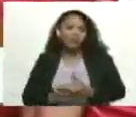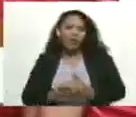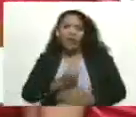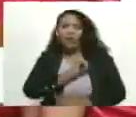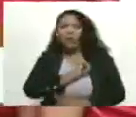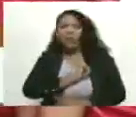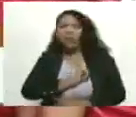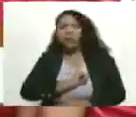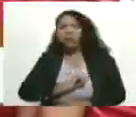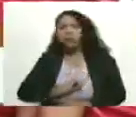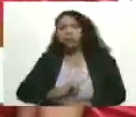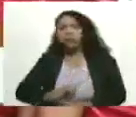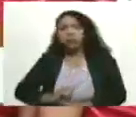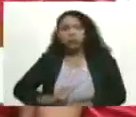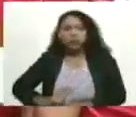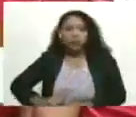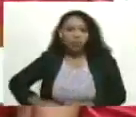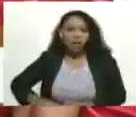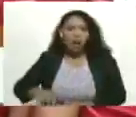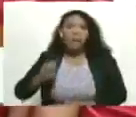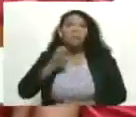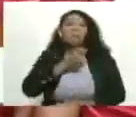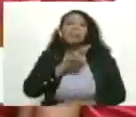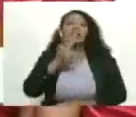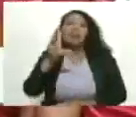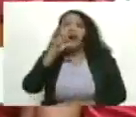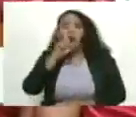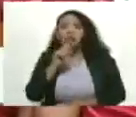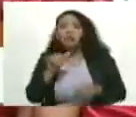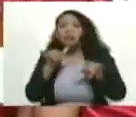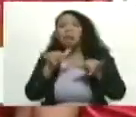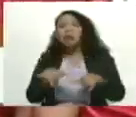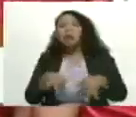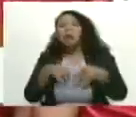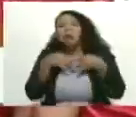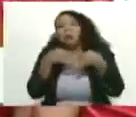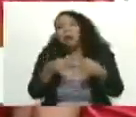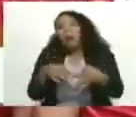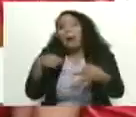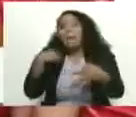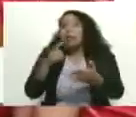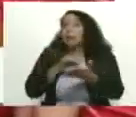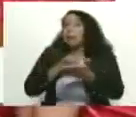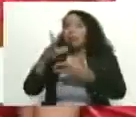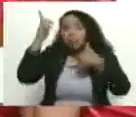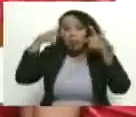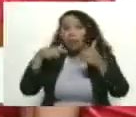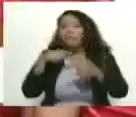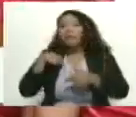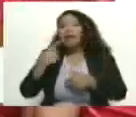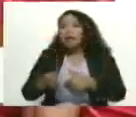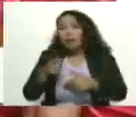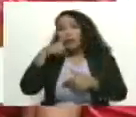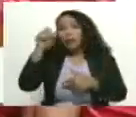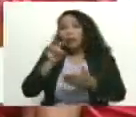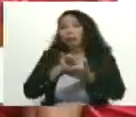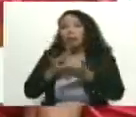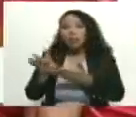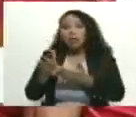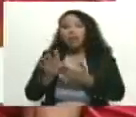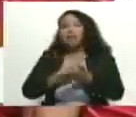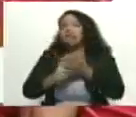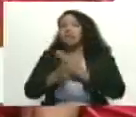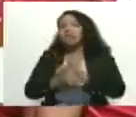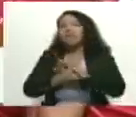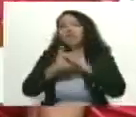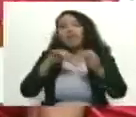flojos. Ah, tienen 23 años diciendo lo mismo, mañana te vas Chávez, mañana te vas Nicolás, se acaba la revolución